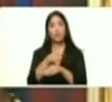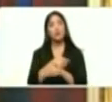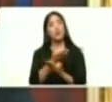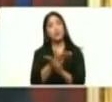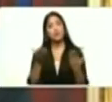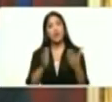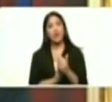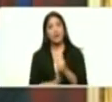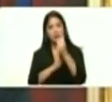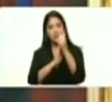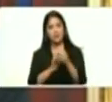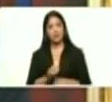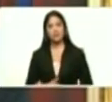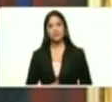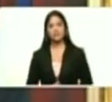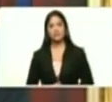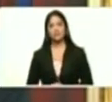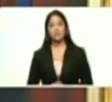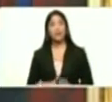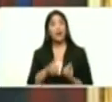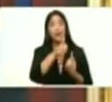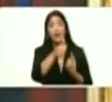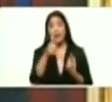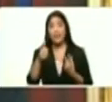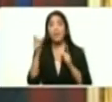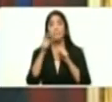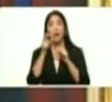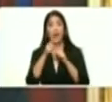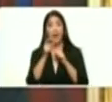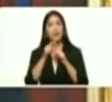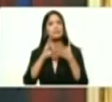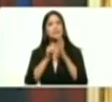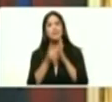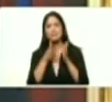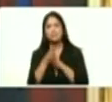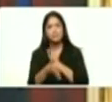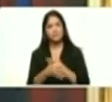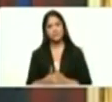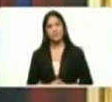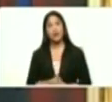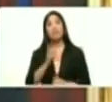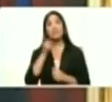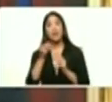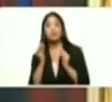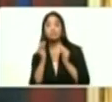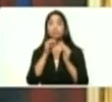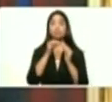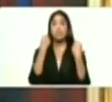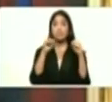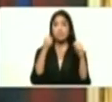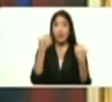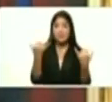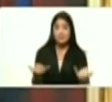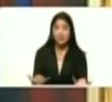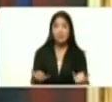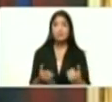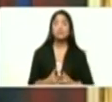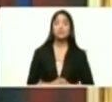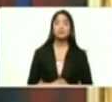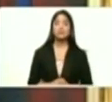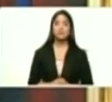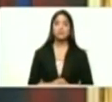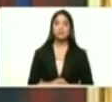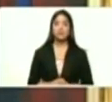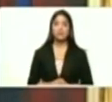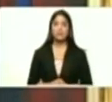compañeros, líderes, lideresas. Cada palabra es un concepto que debe incluirse en la acción inmediata para su superación